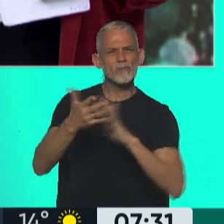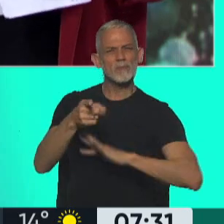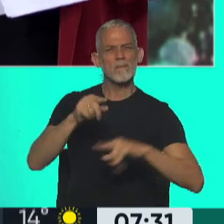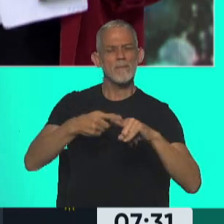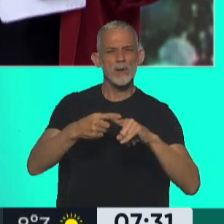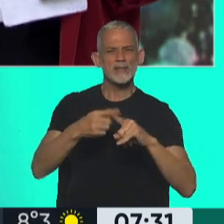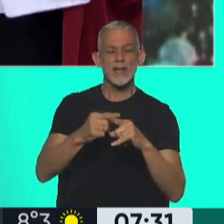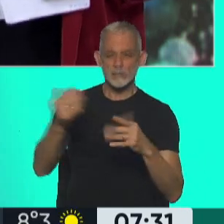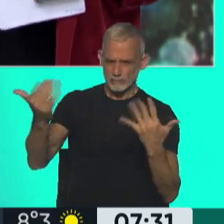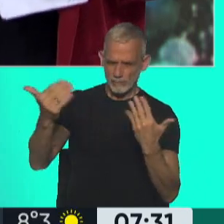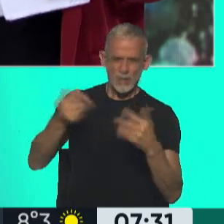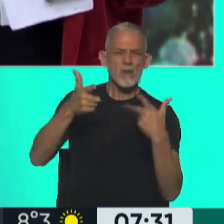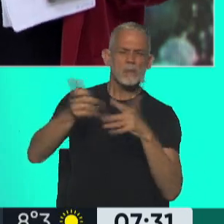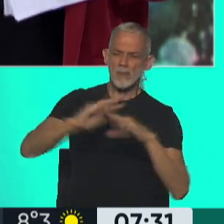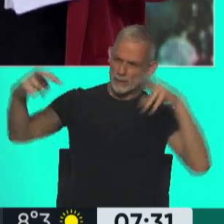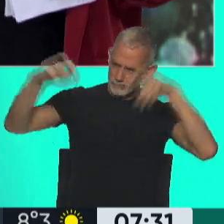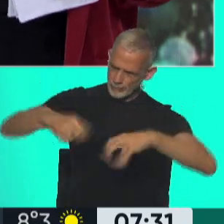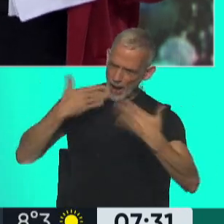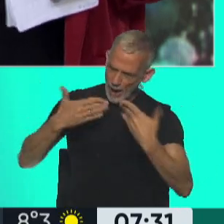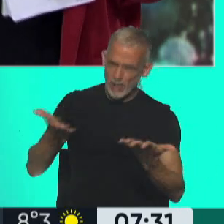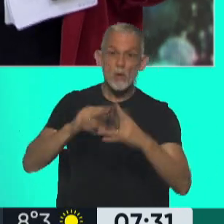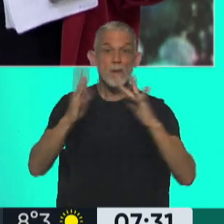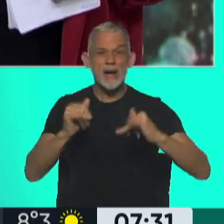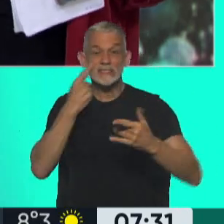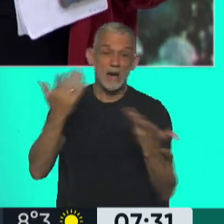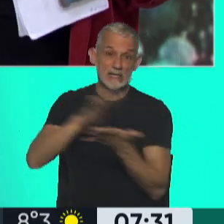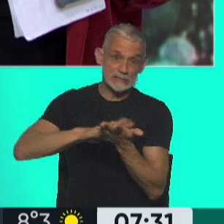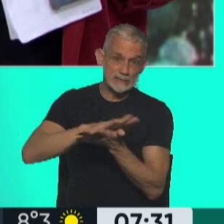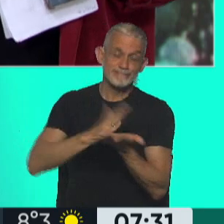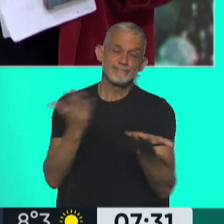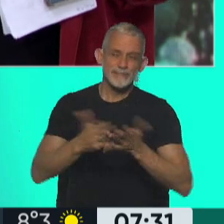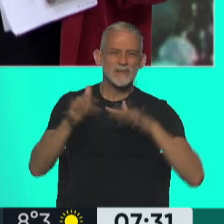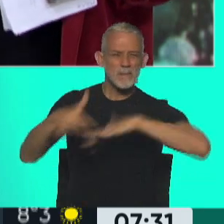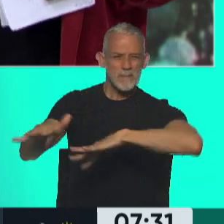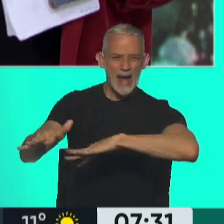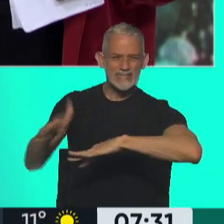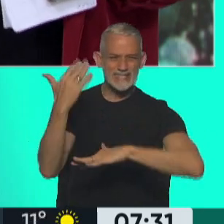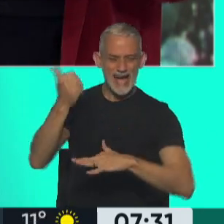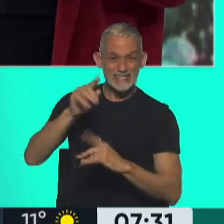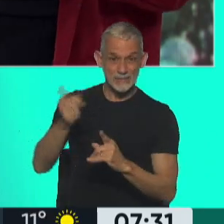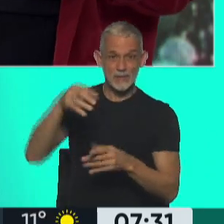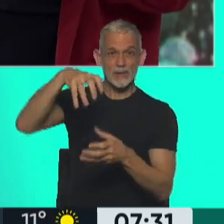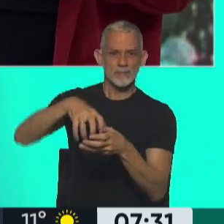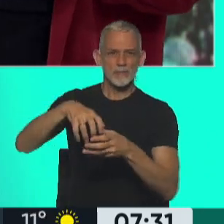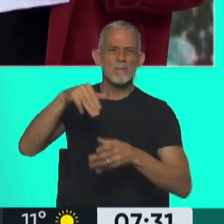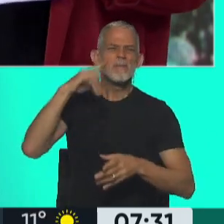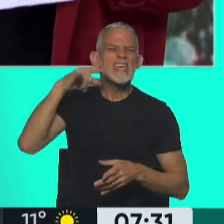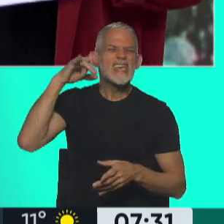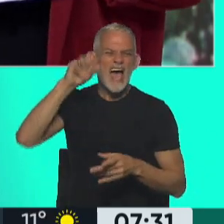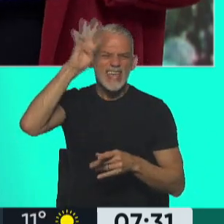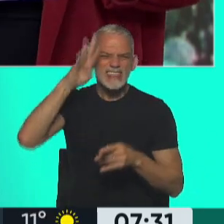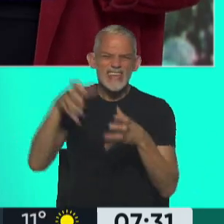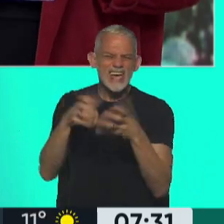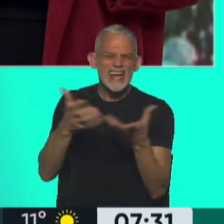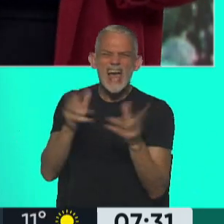de dialogar. Claro. El diálogo para la paz. Y bueno, y por eso también en la marcha participó la Minga Indígena. ¿Qué es la Minga